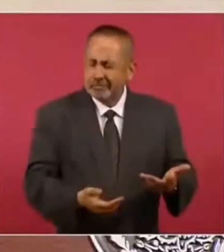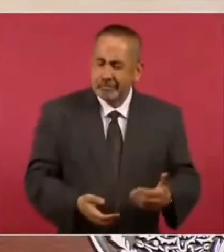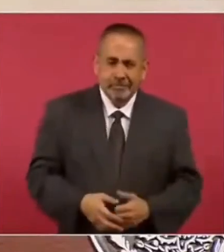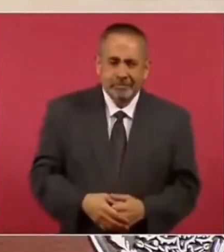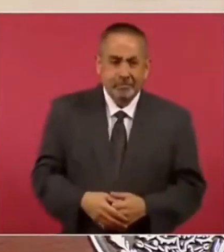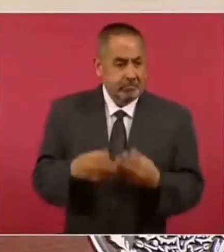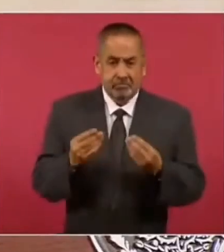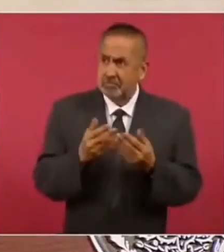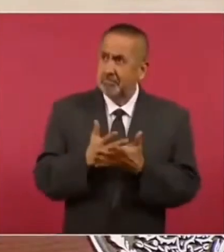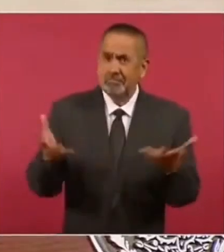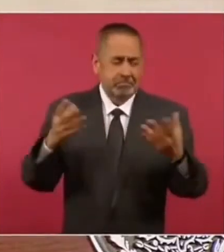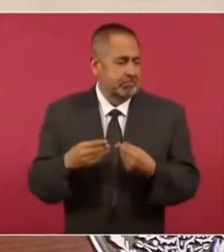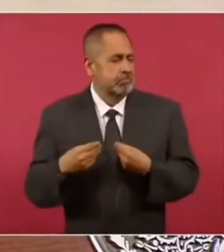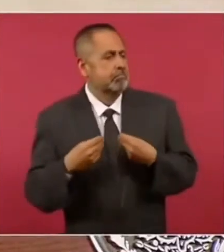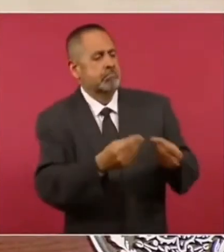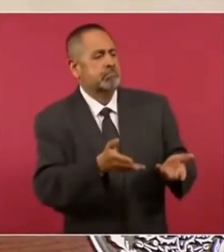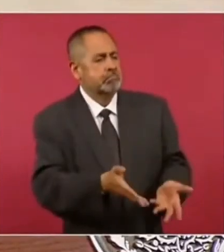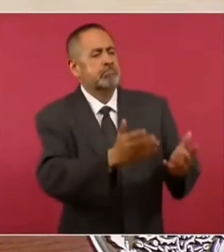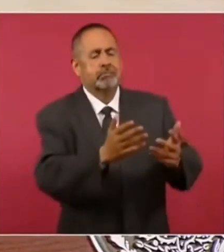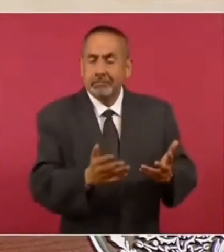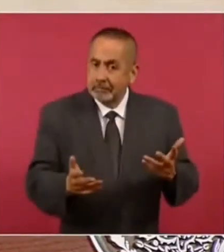Una buena cantidad